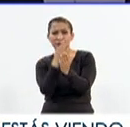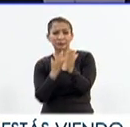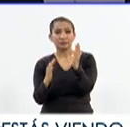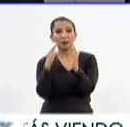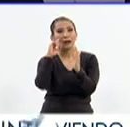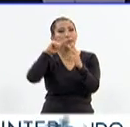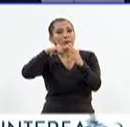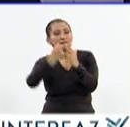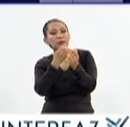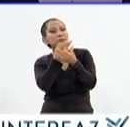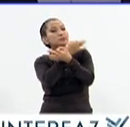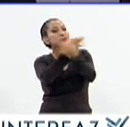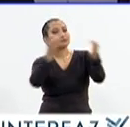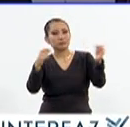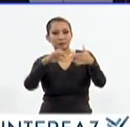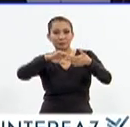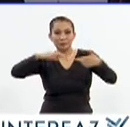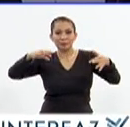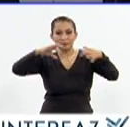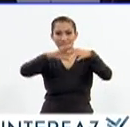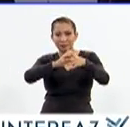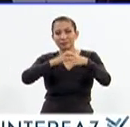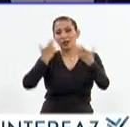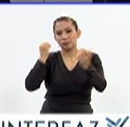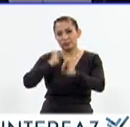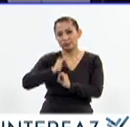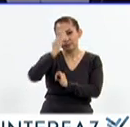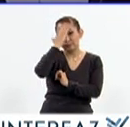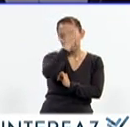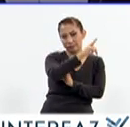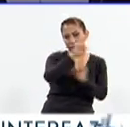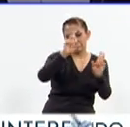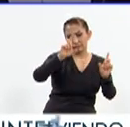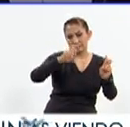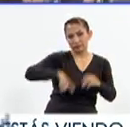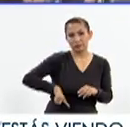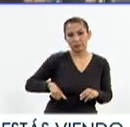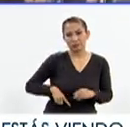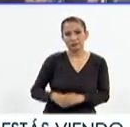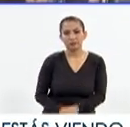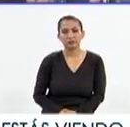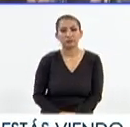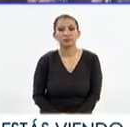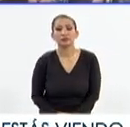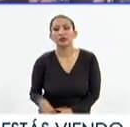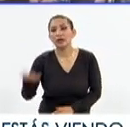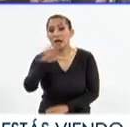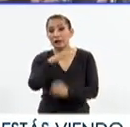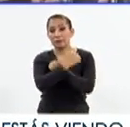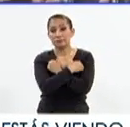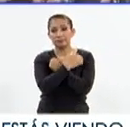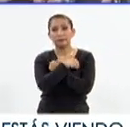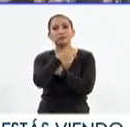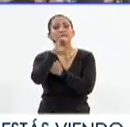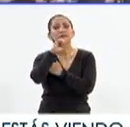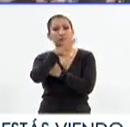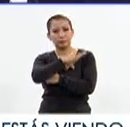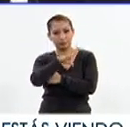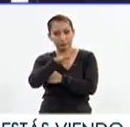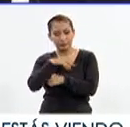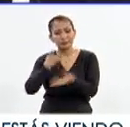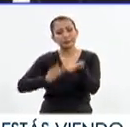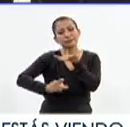para ya comenzar con este relacionamiento con las nuevas autoridades en materia cultural. En el ámbito educativo, también existe un